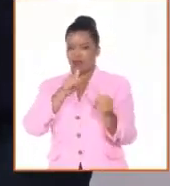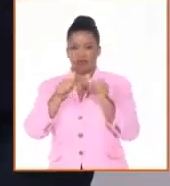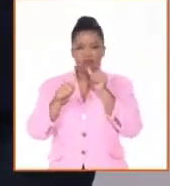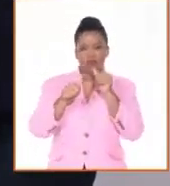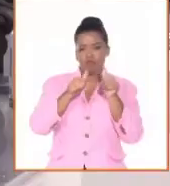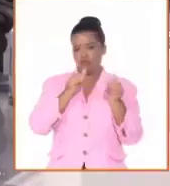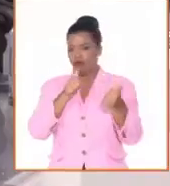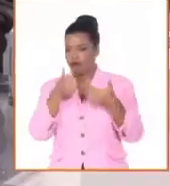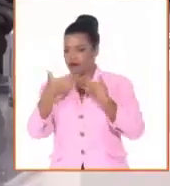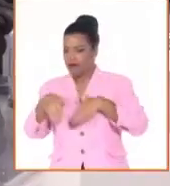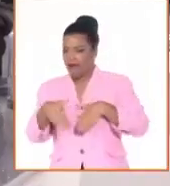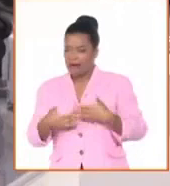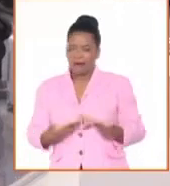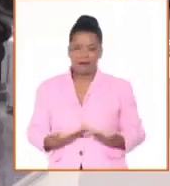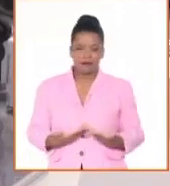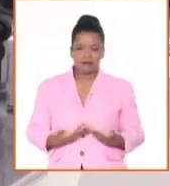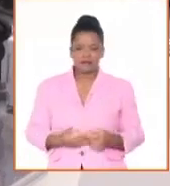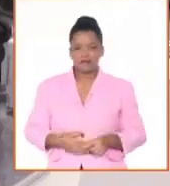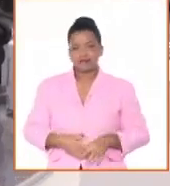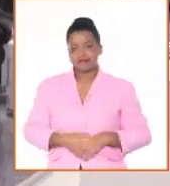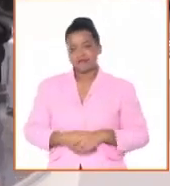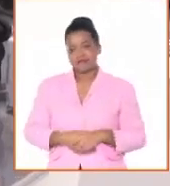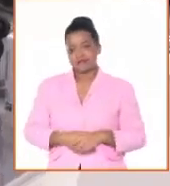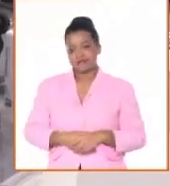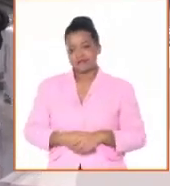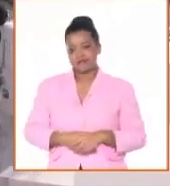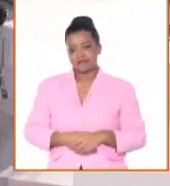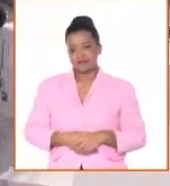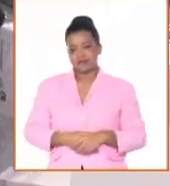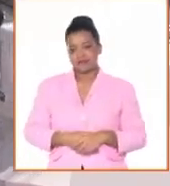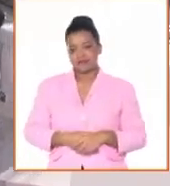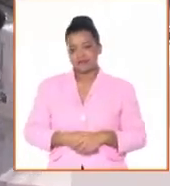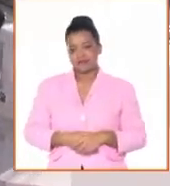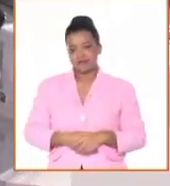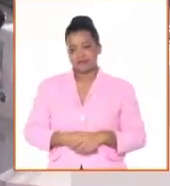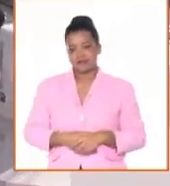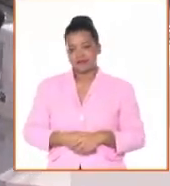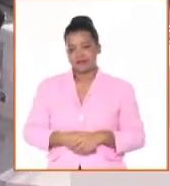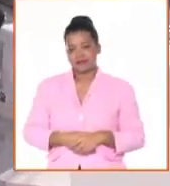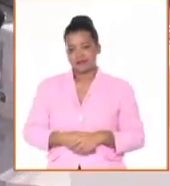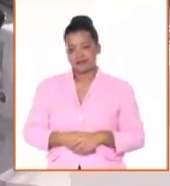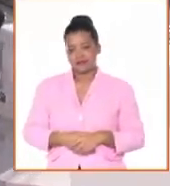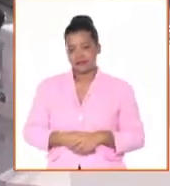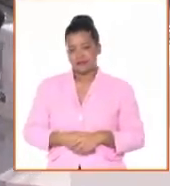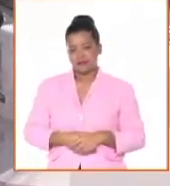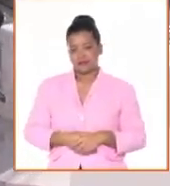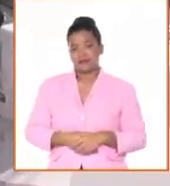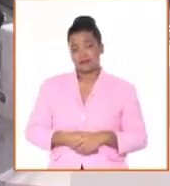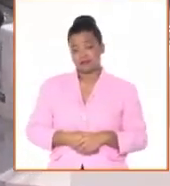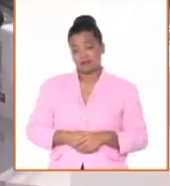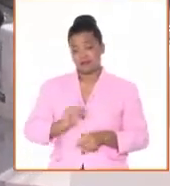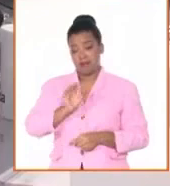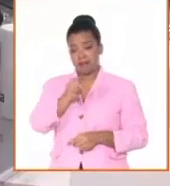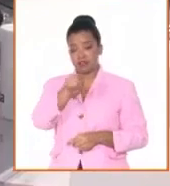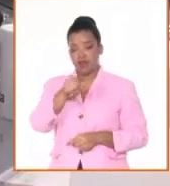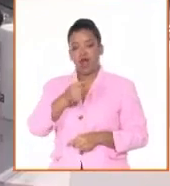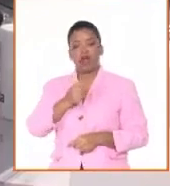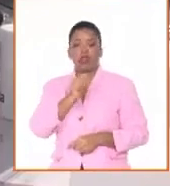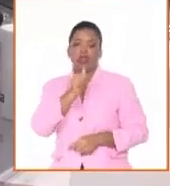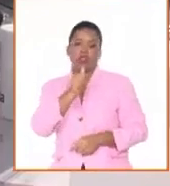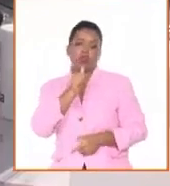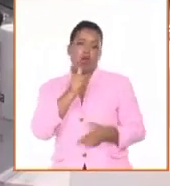de los sellos impresos y se han buscado soluciones a ese asunto Pero hay personas que preguntan cuándo va a estar disponible